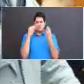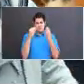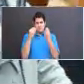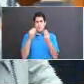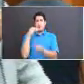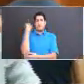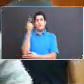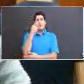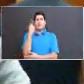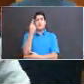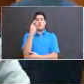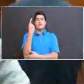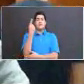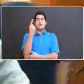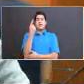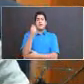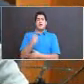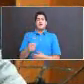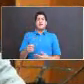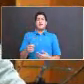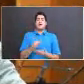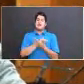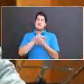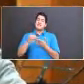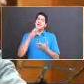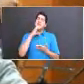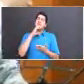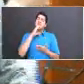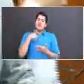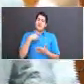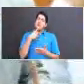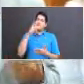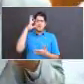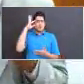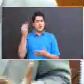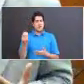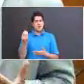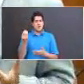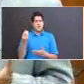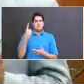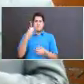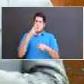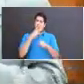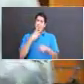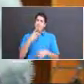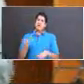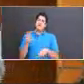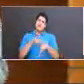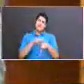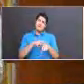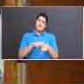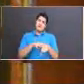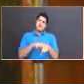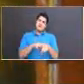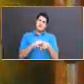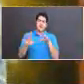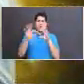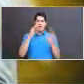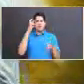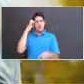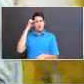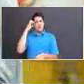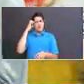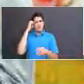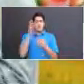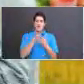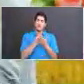realmente la Santa Cena, y le voy a decir por qué una vez más en algunos pensamientos y